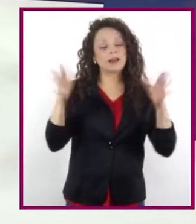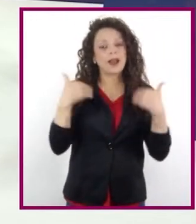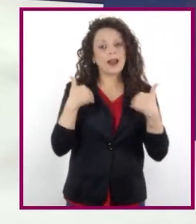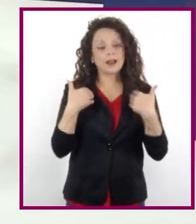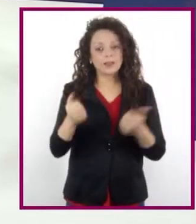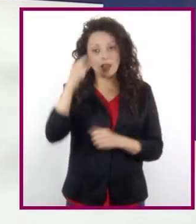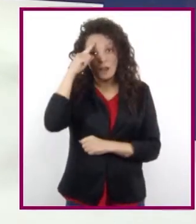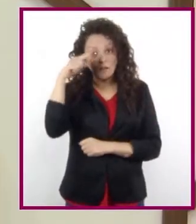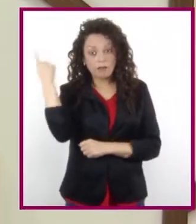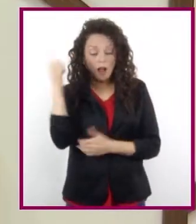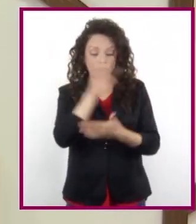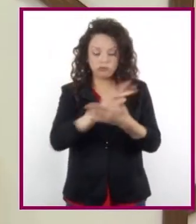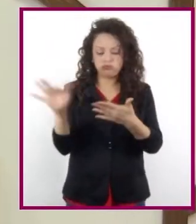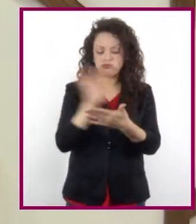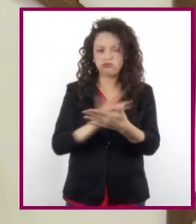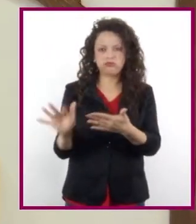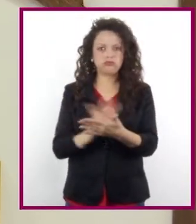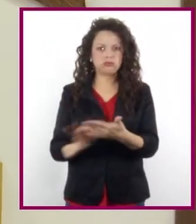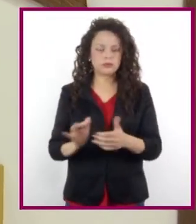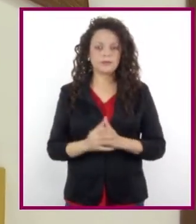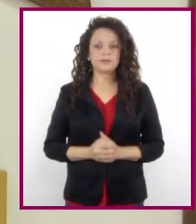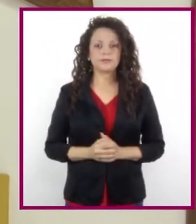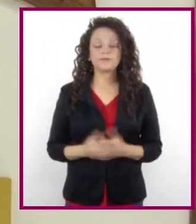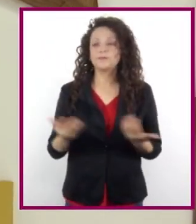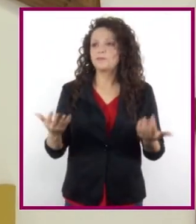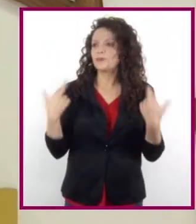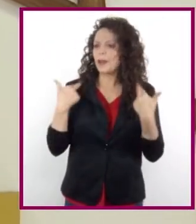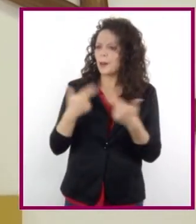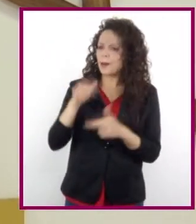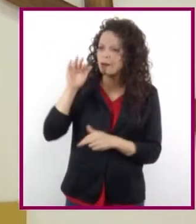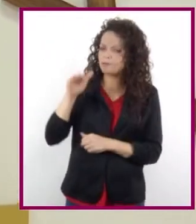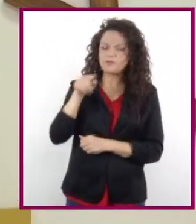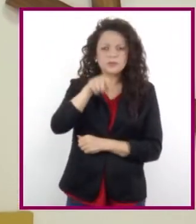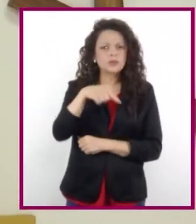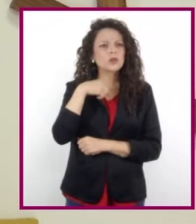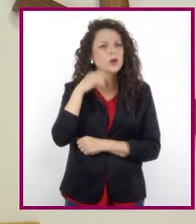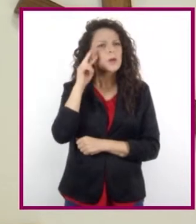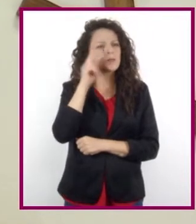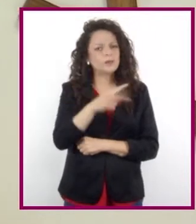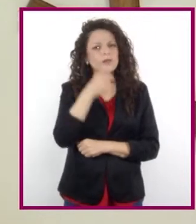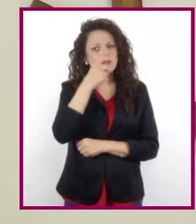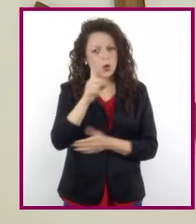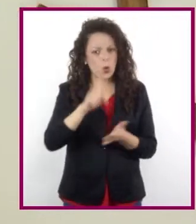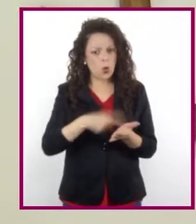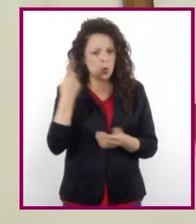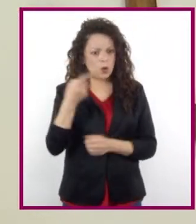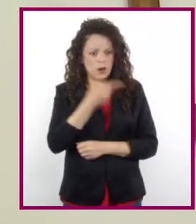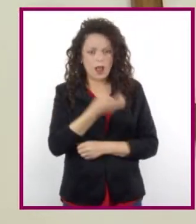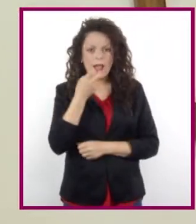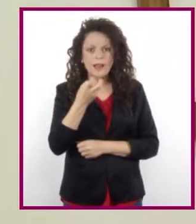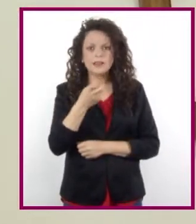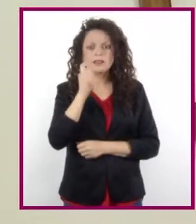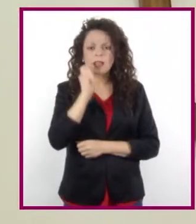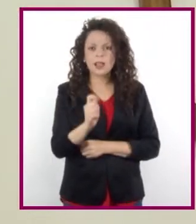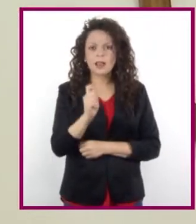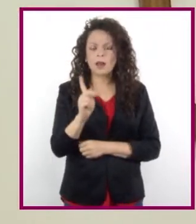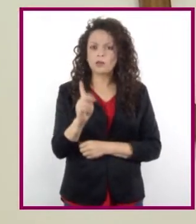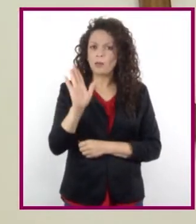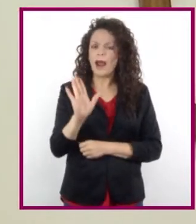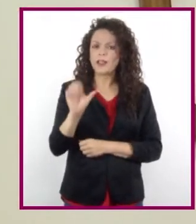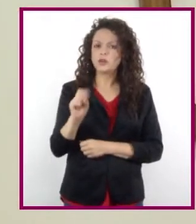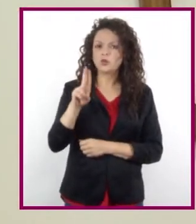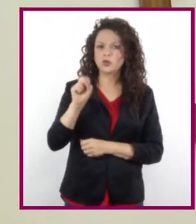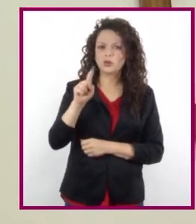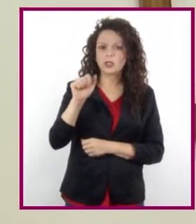de leerse. Profesora, había leído una vez que el pronombre es un tipo de sustantivo, solo que